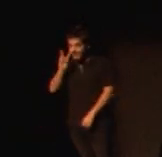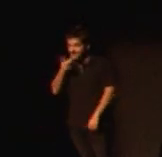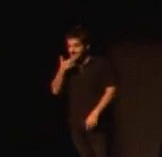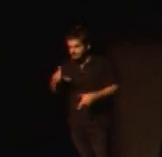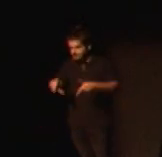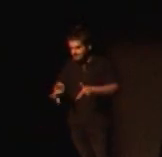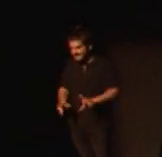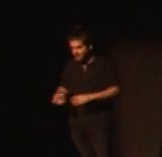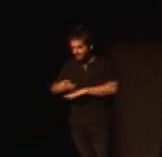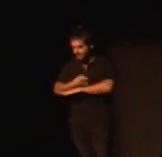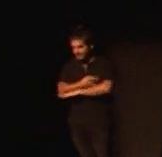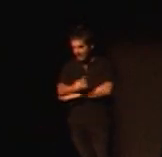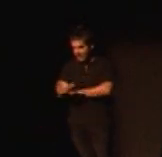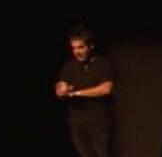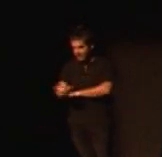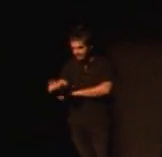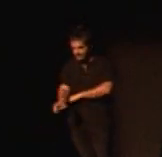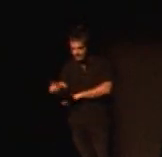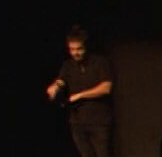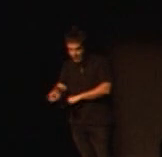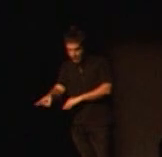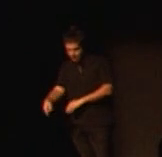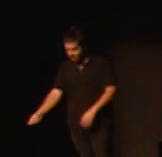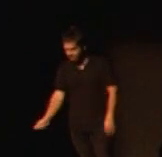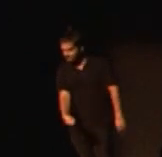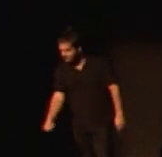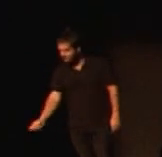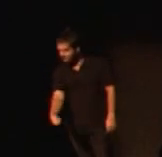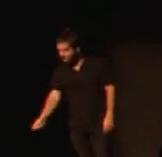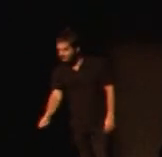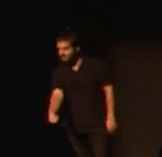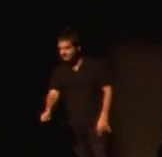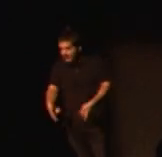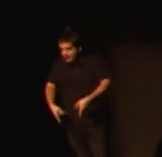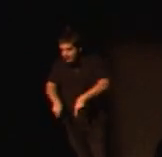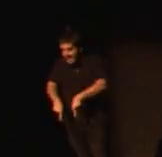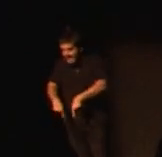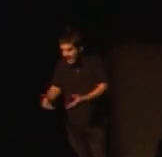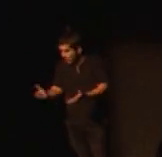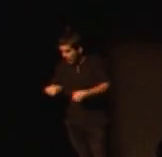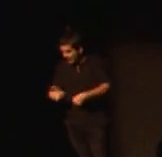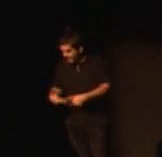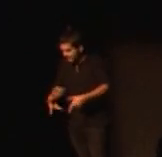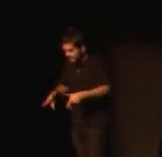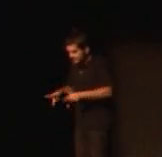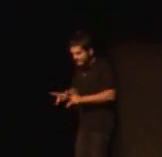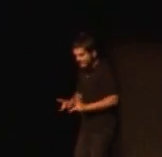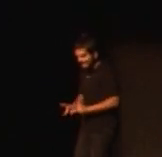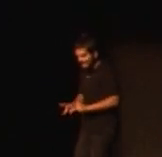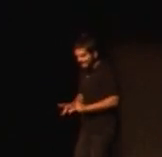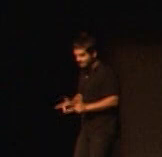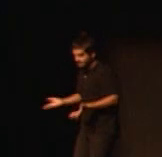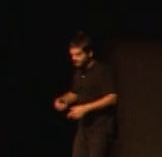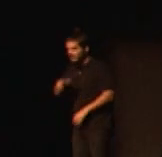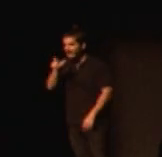Entonces pasó el bastón, comprobó que no había piernas, fue a sentarse y escucha, perdona, ¿qué haces? Es que se había centrado